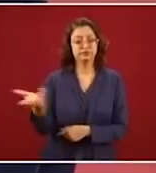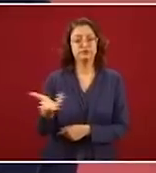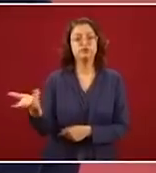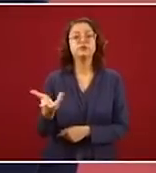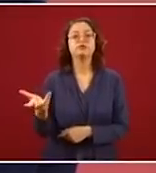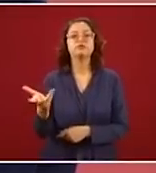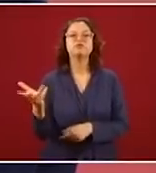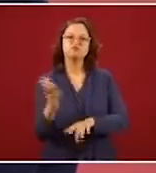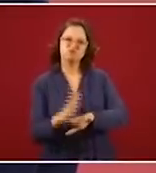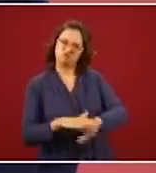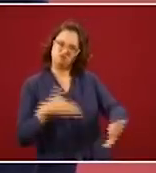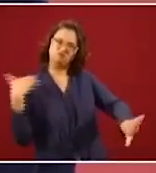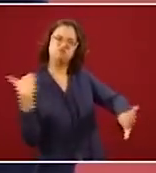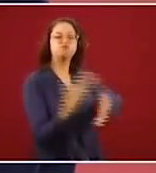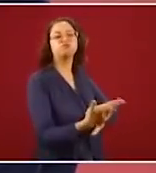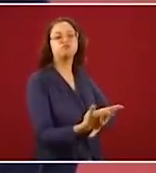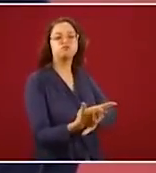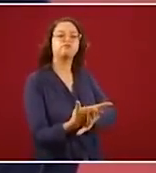agresión,